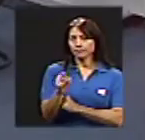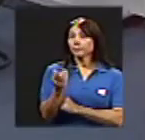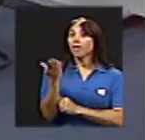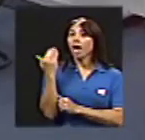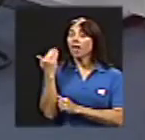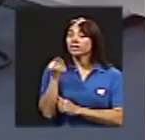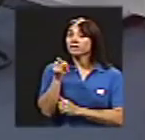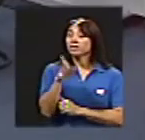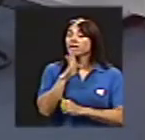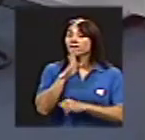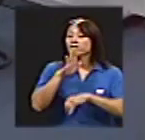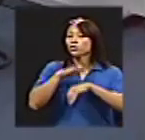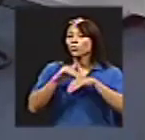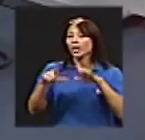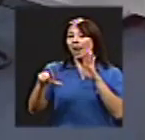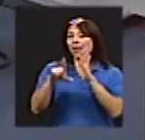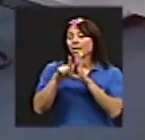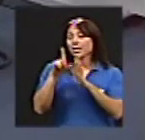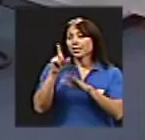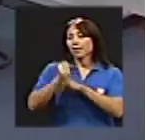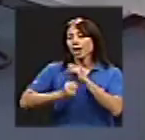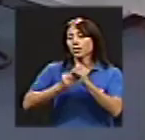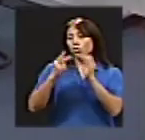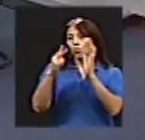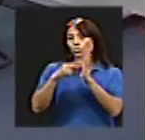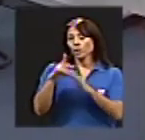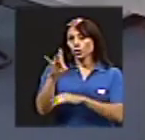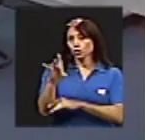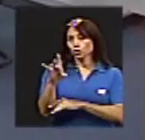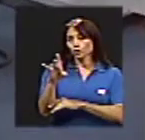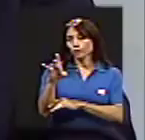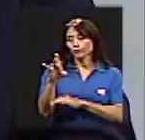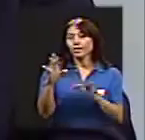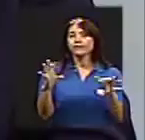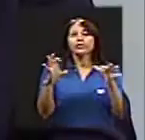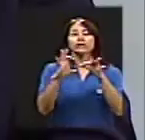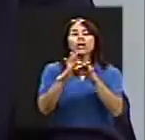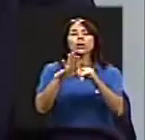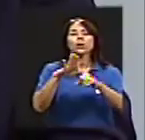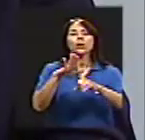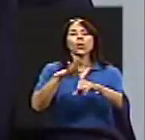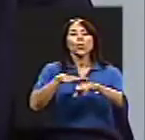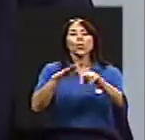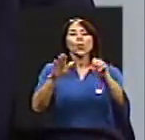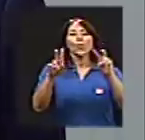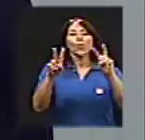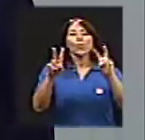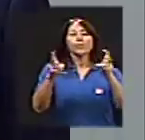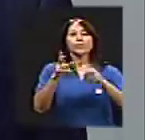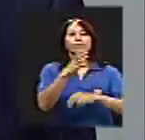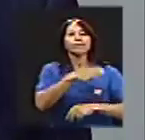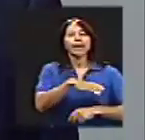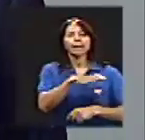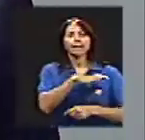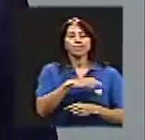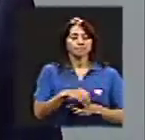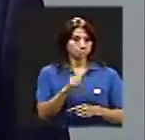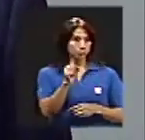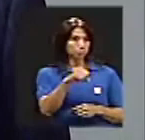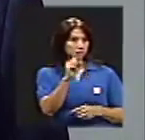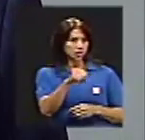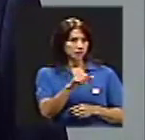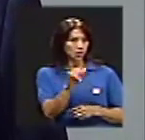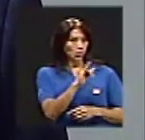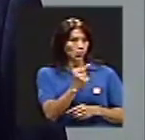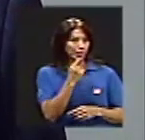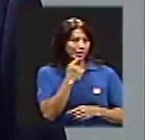tema de la ley del 2008 atinente a la calidad. Sí, efectivamente, como mencionaba al